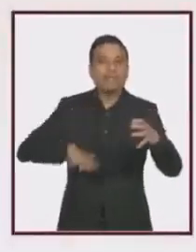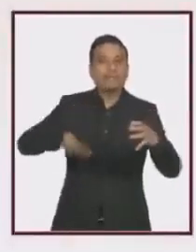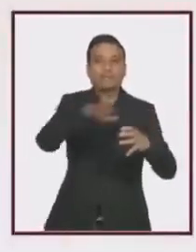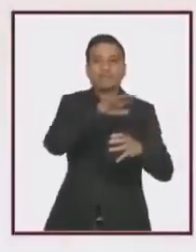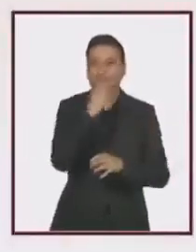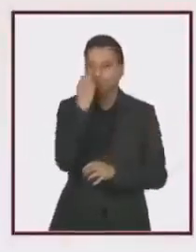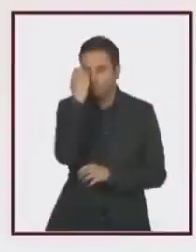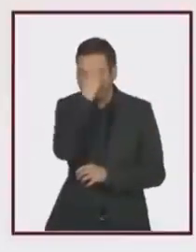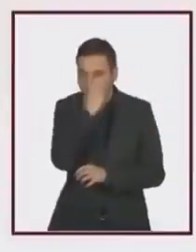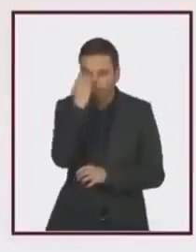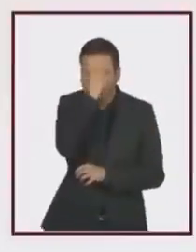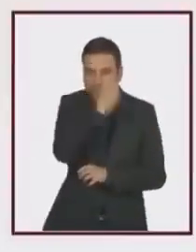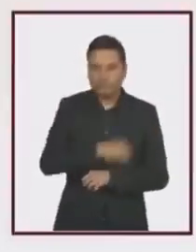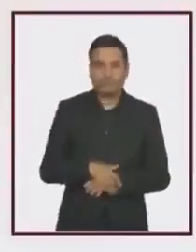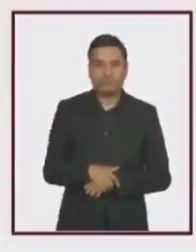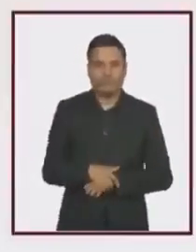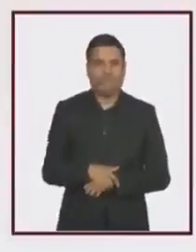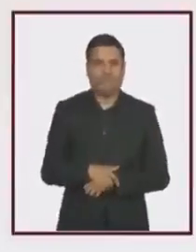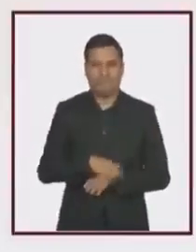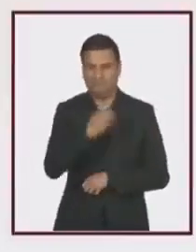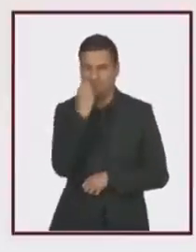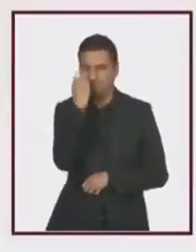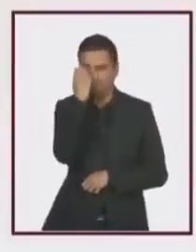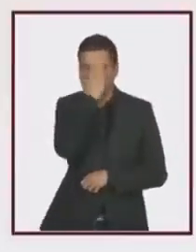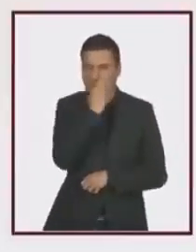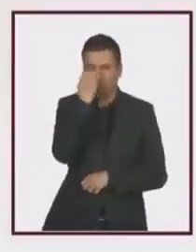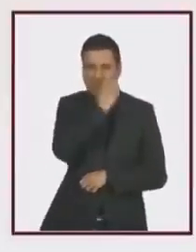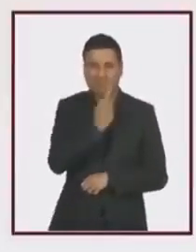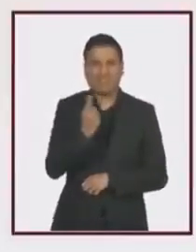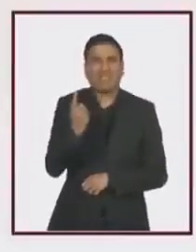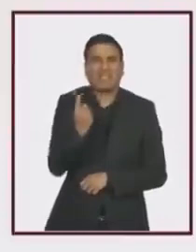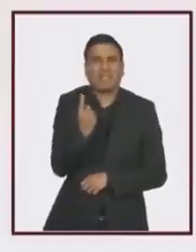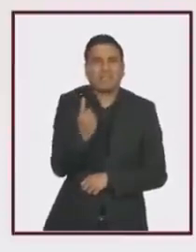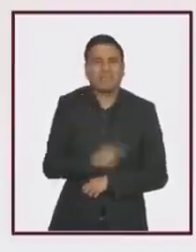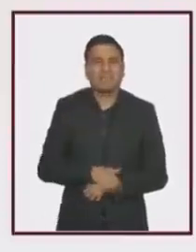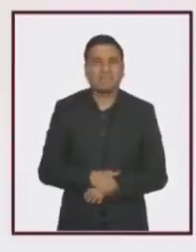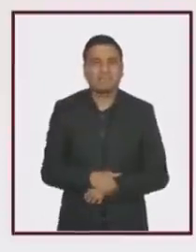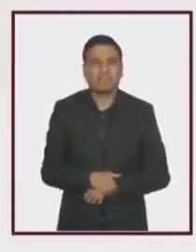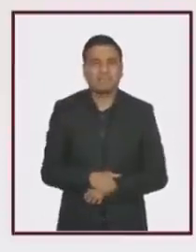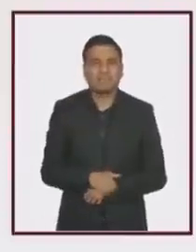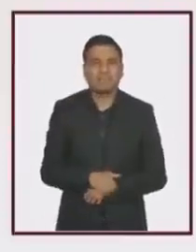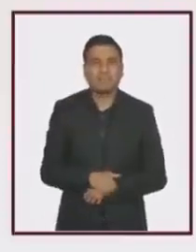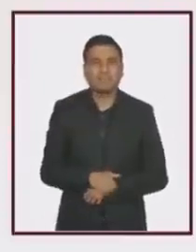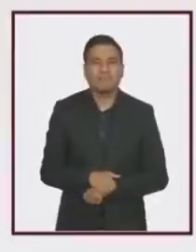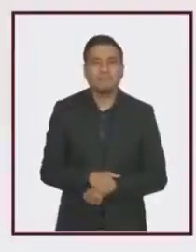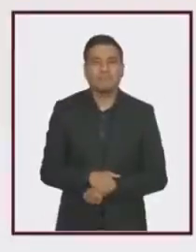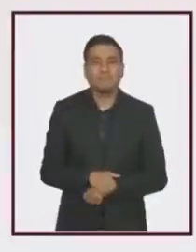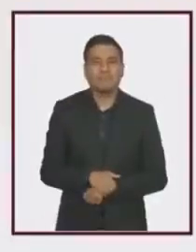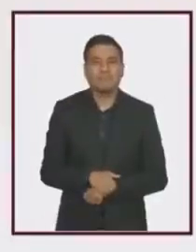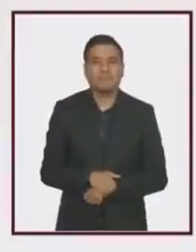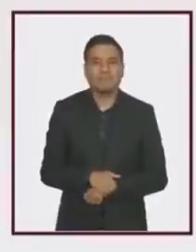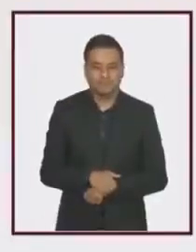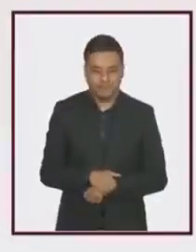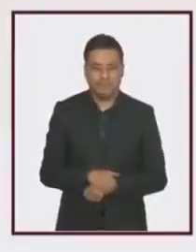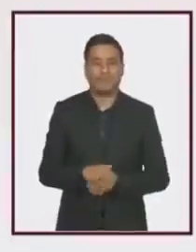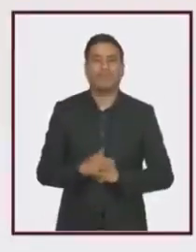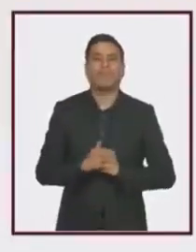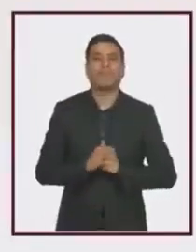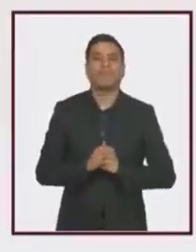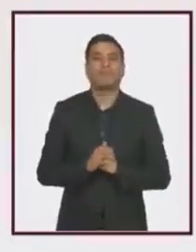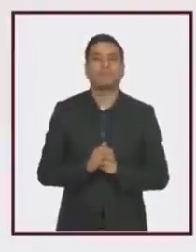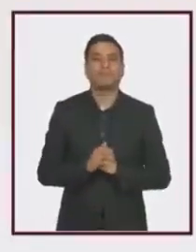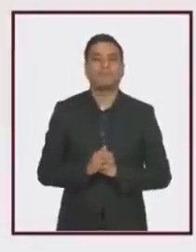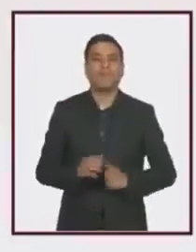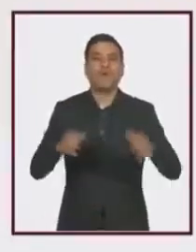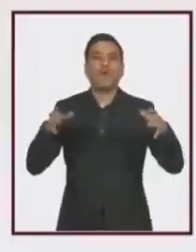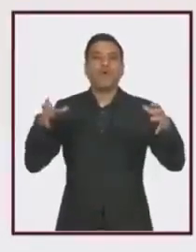la comunidad se tiene que centrar en analizar y reconocer cuáles son los